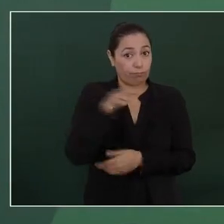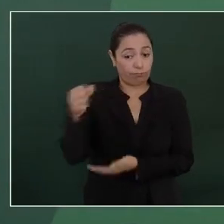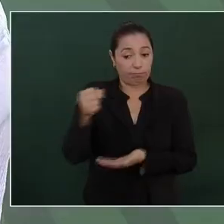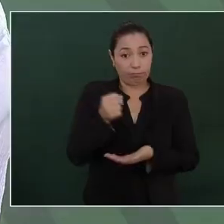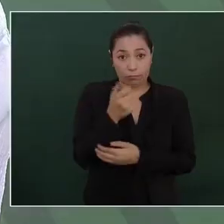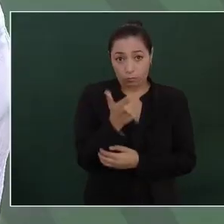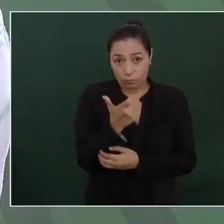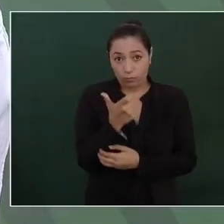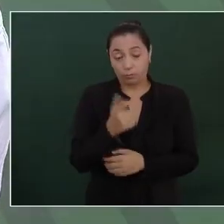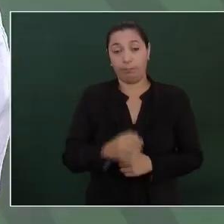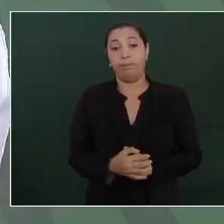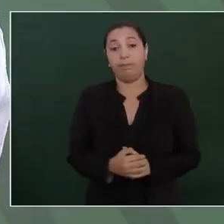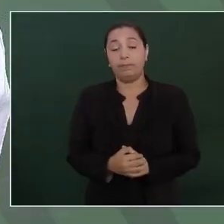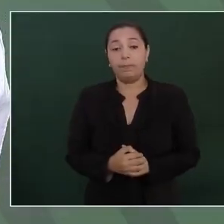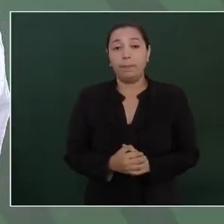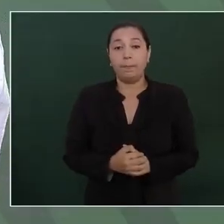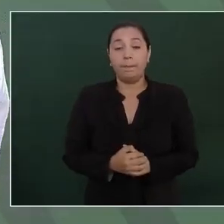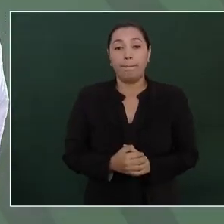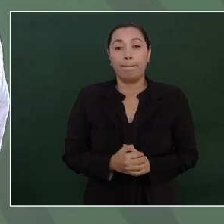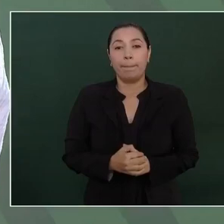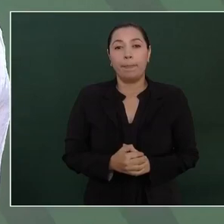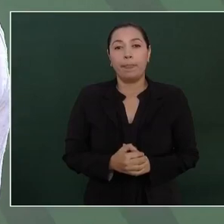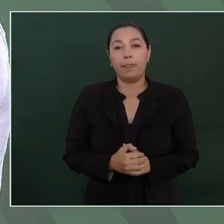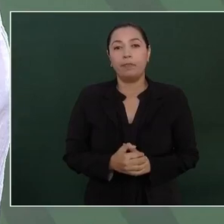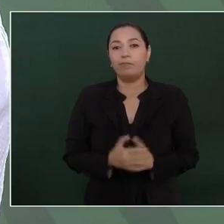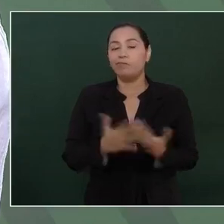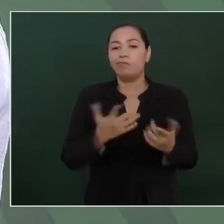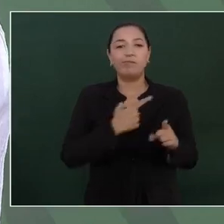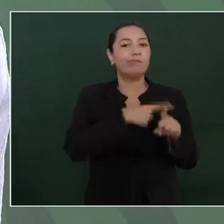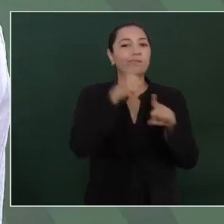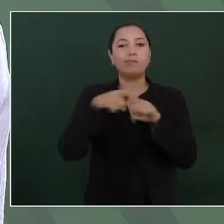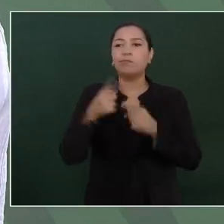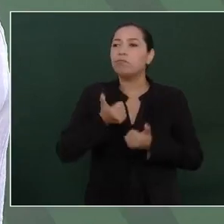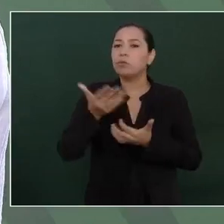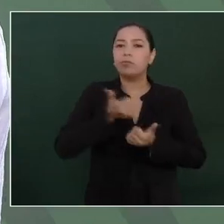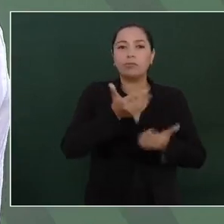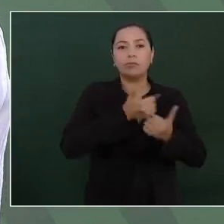Vaya a donde vaya.